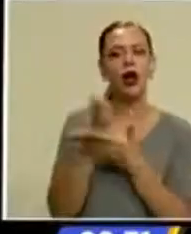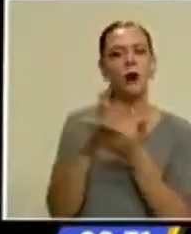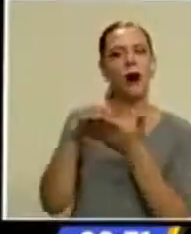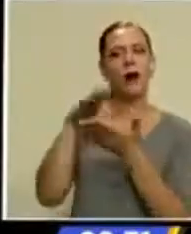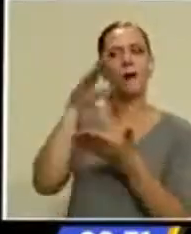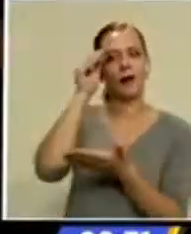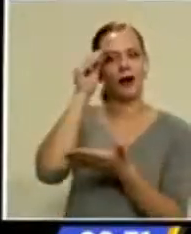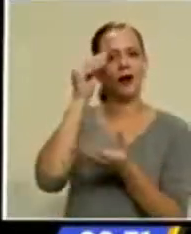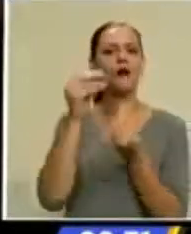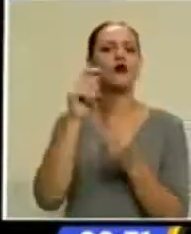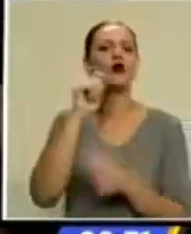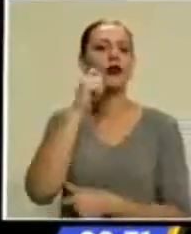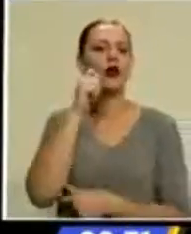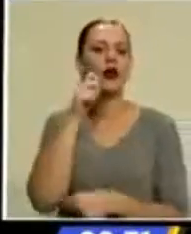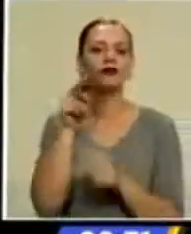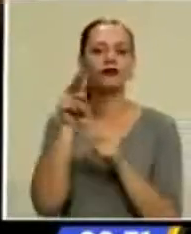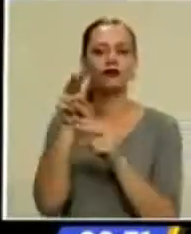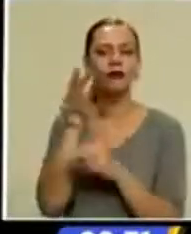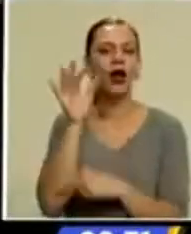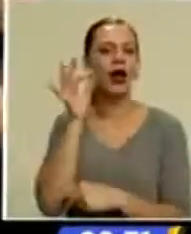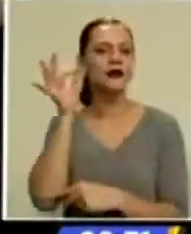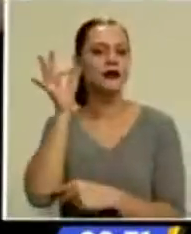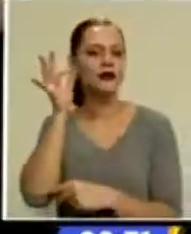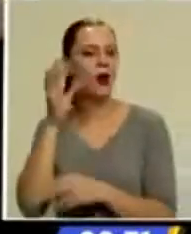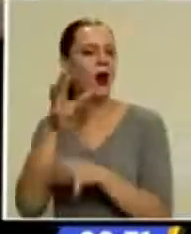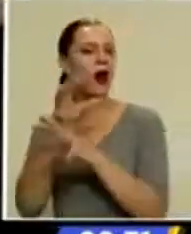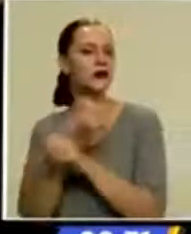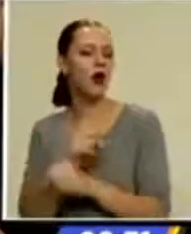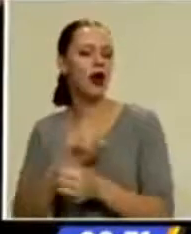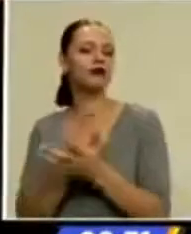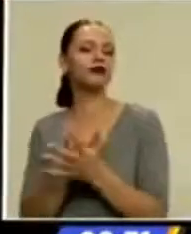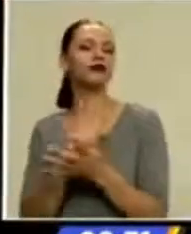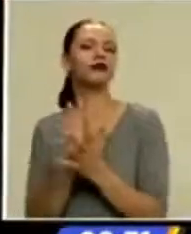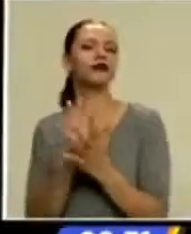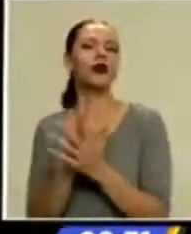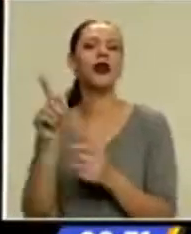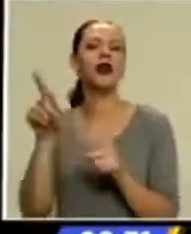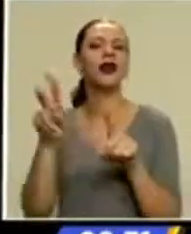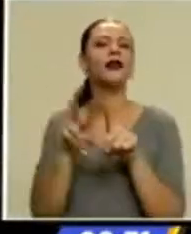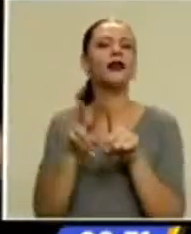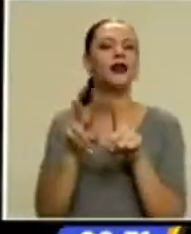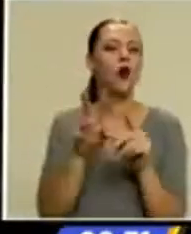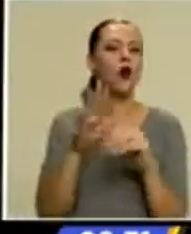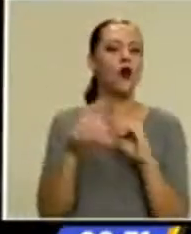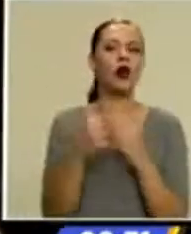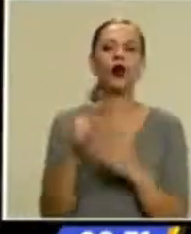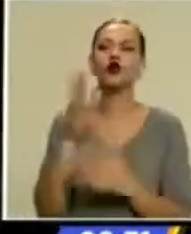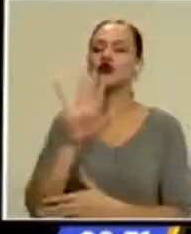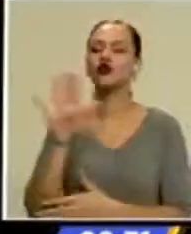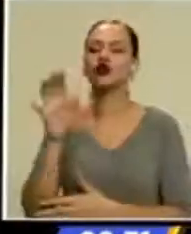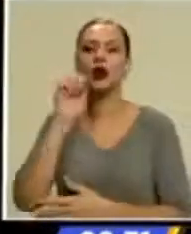agarrado muchos tips a las señoras más tradicionales de Nicoya, de todos sus